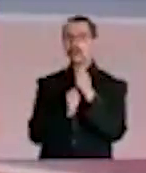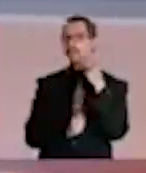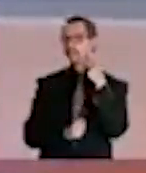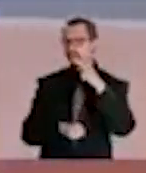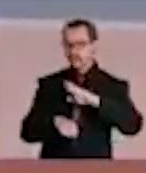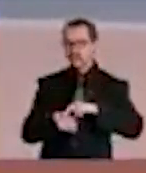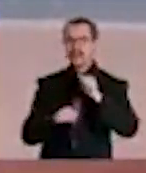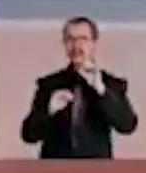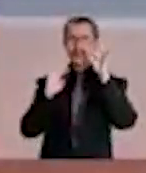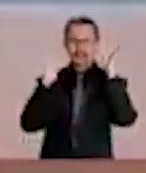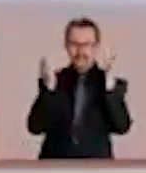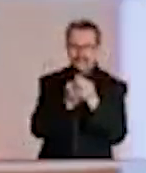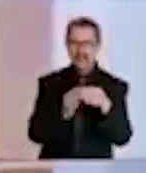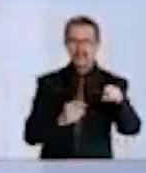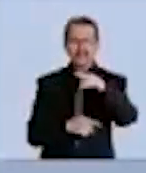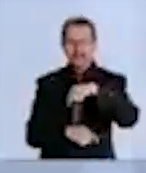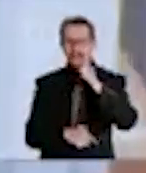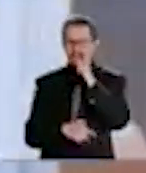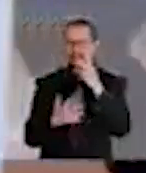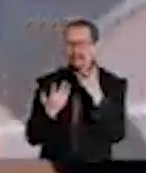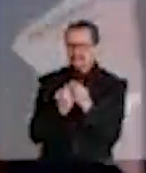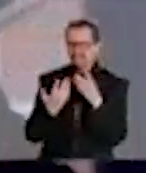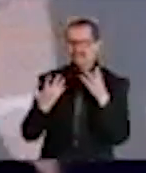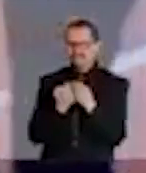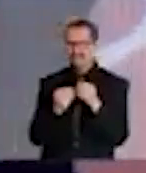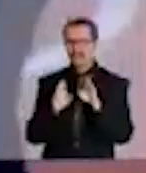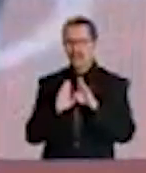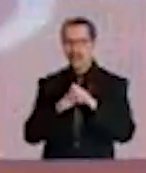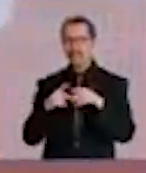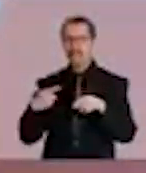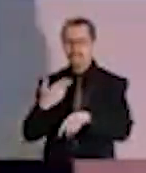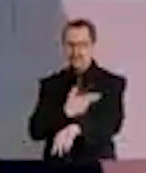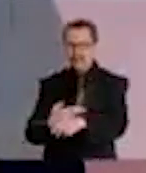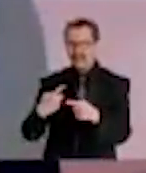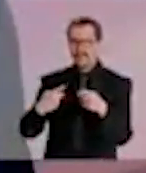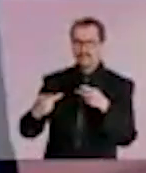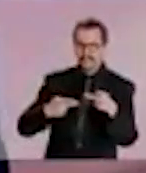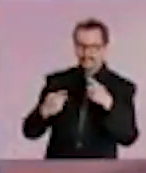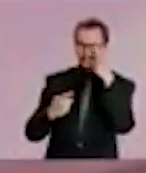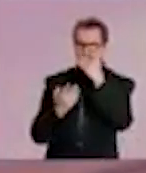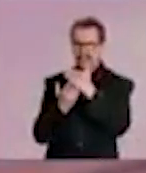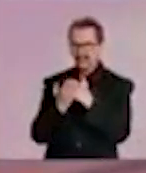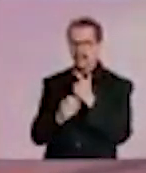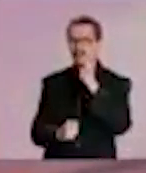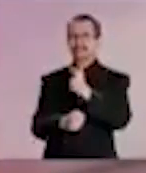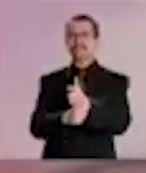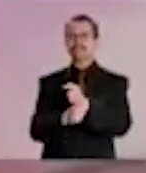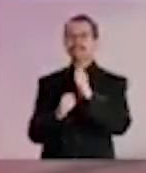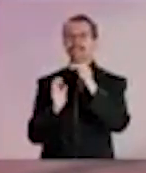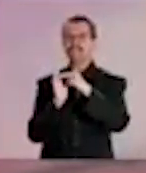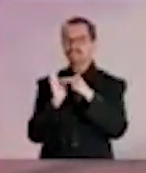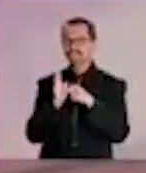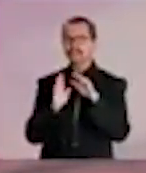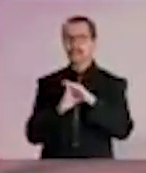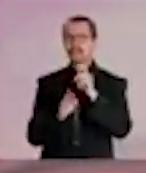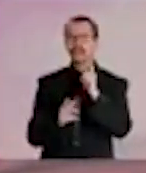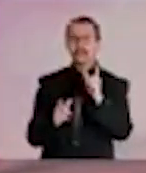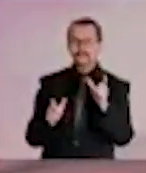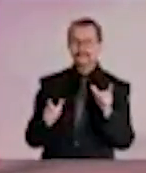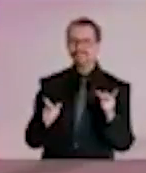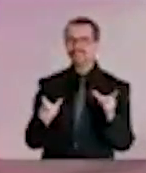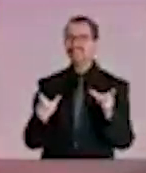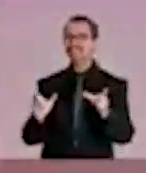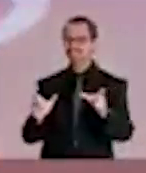para jugar un papel más activo y nos dimos cuenta que no había ese protocolo y que no había esta tecnología y hoy sí la hay la tecnología y el